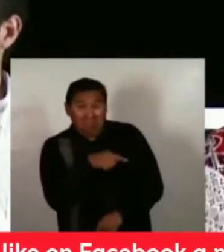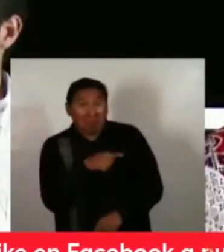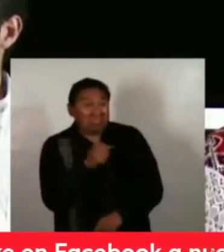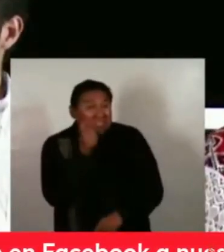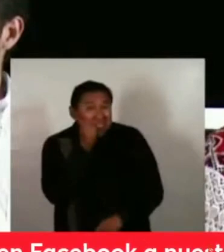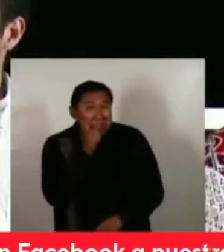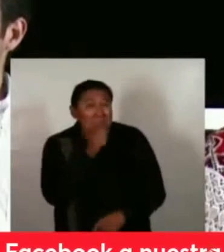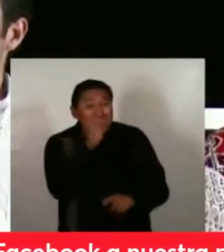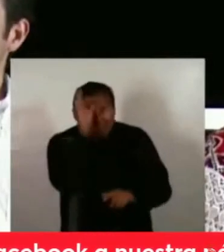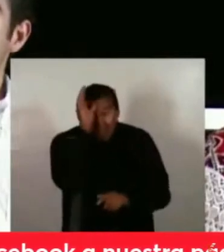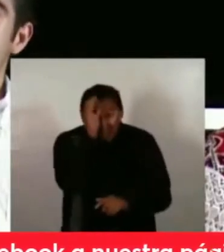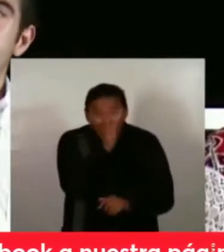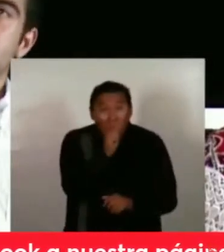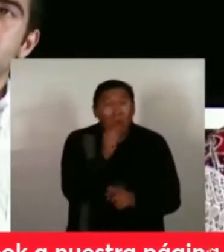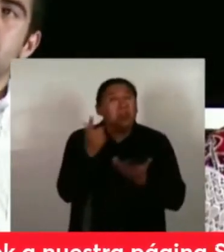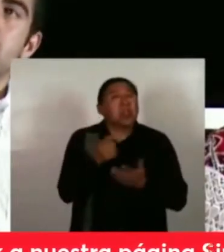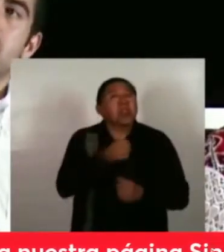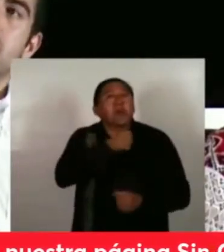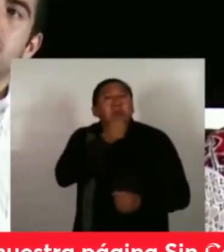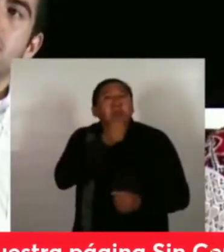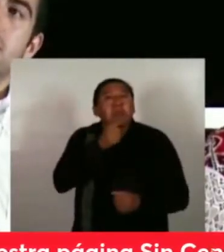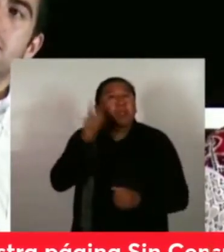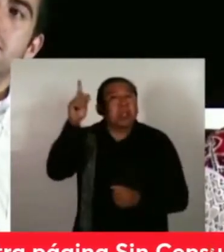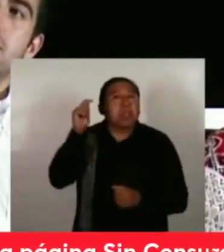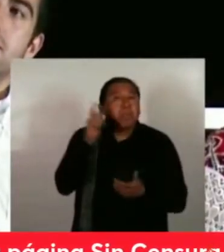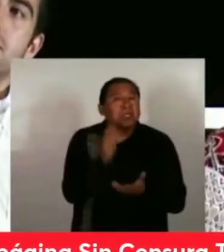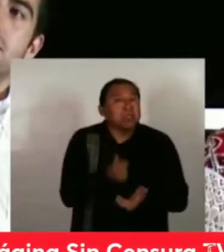estuvieron de acuerdo con la pensión adulto mayor.